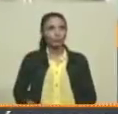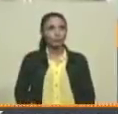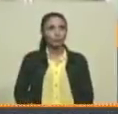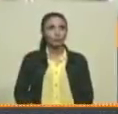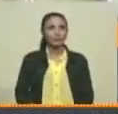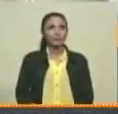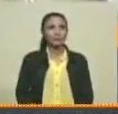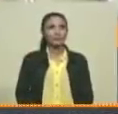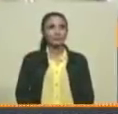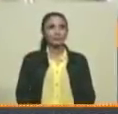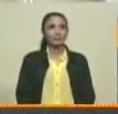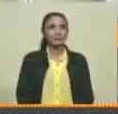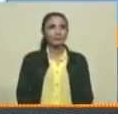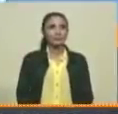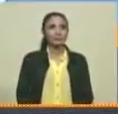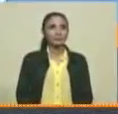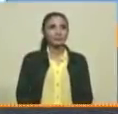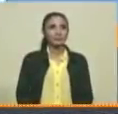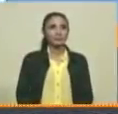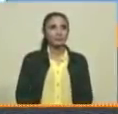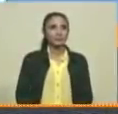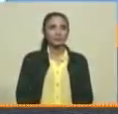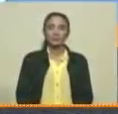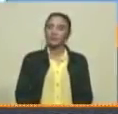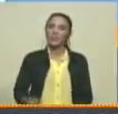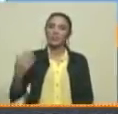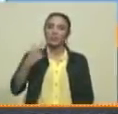Trump. Yo le decía Trump.